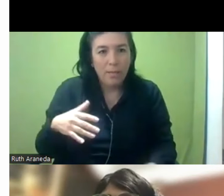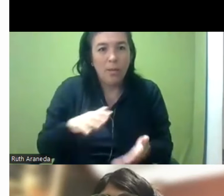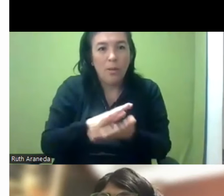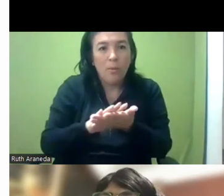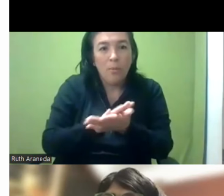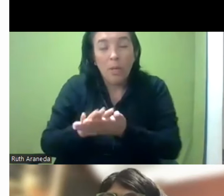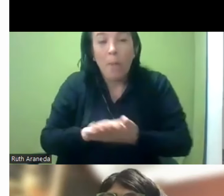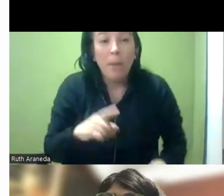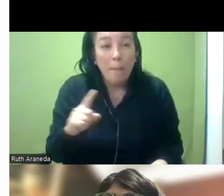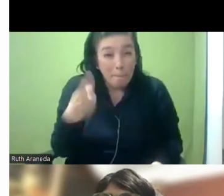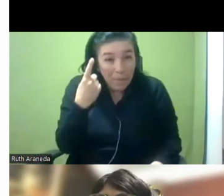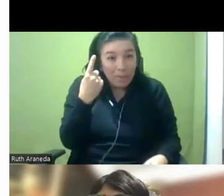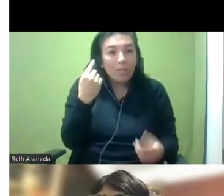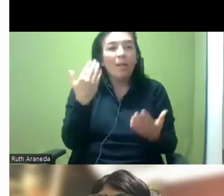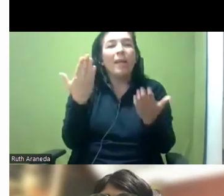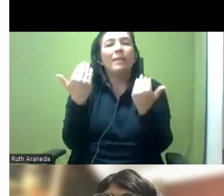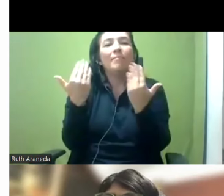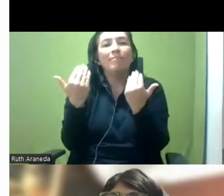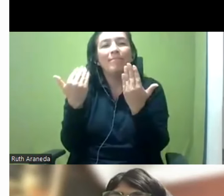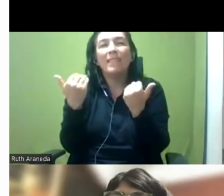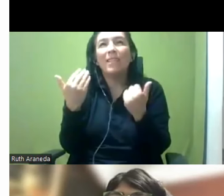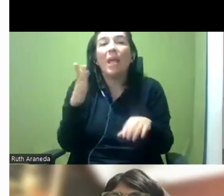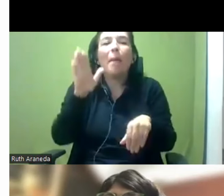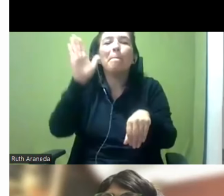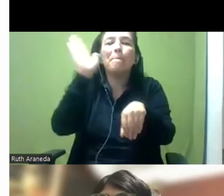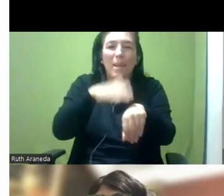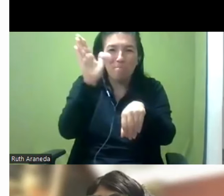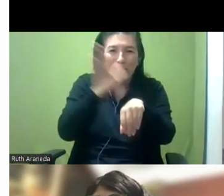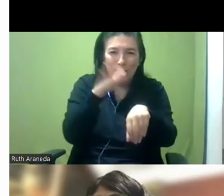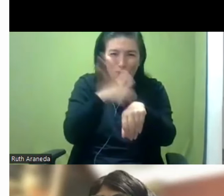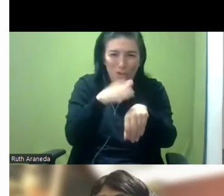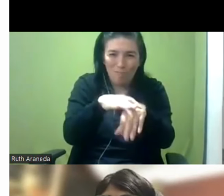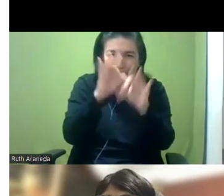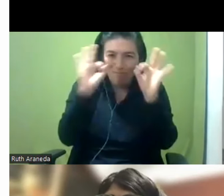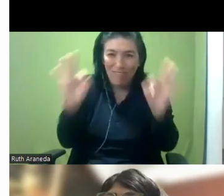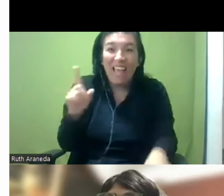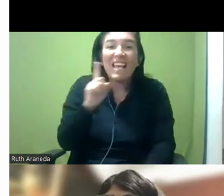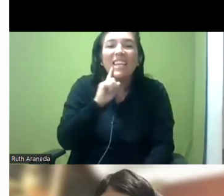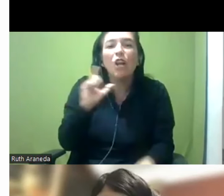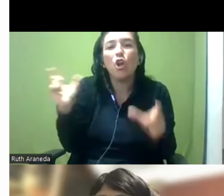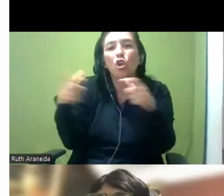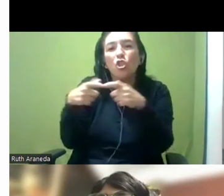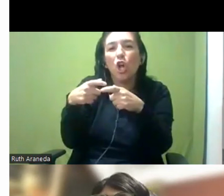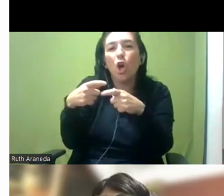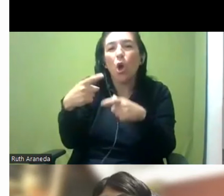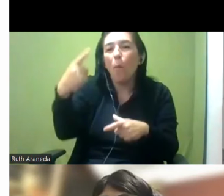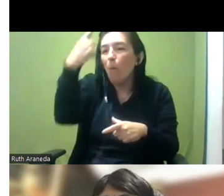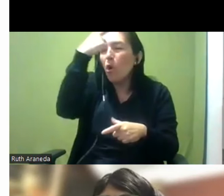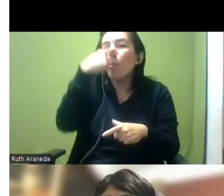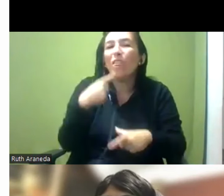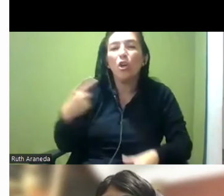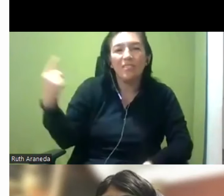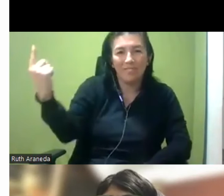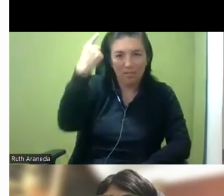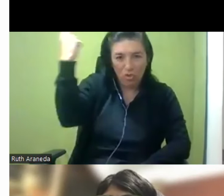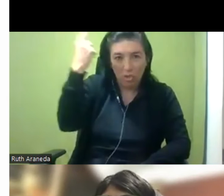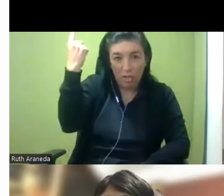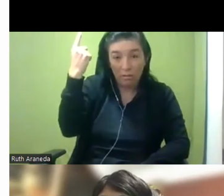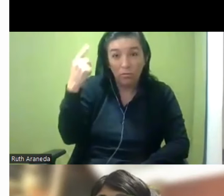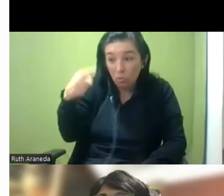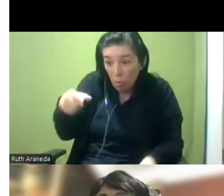Es necesario solicitar permisos específicos a Consejo de Monumentos Nacionales. Sin ese